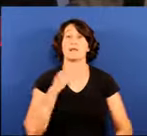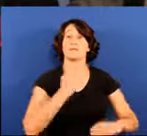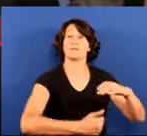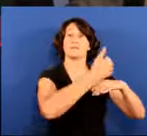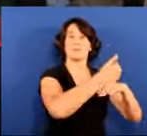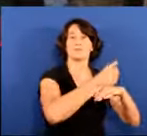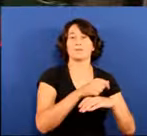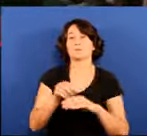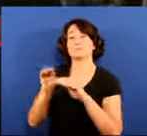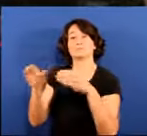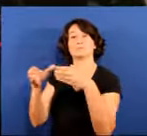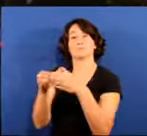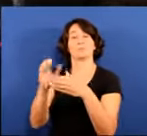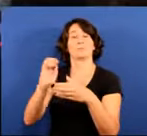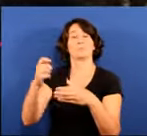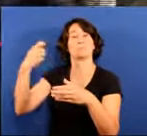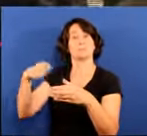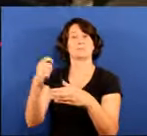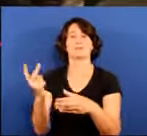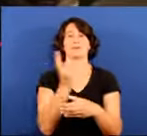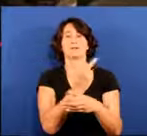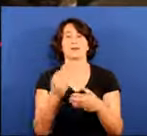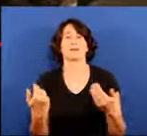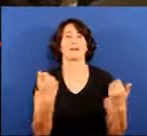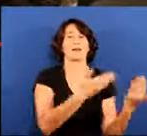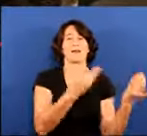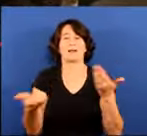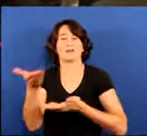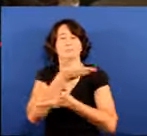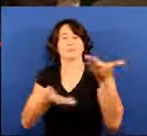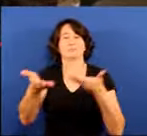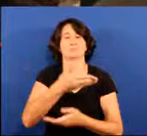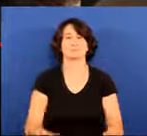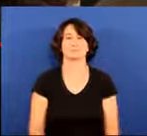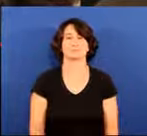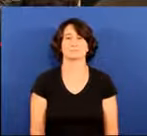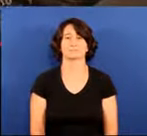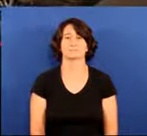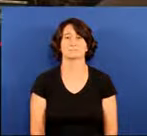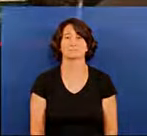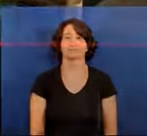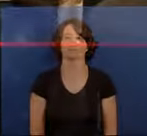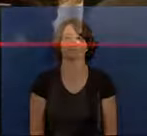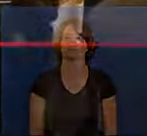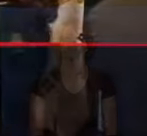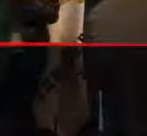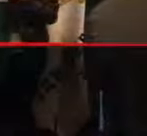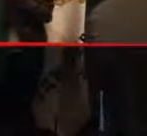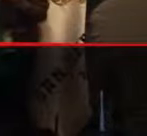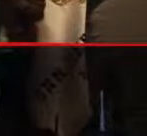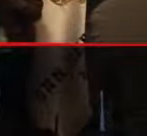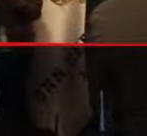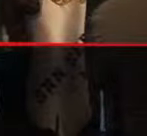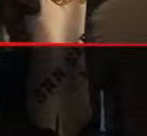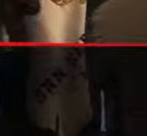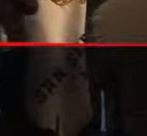su vez ha obsequiado al diputado general con una reproducción de la bandera ganada en aguas donostiarras, un maillot amarillo a la diputada de